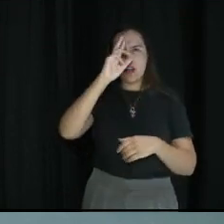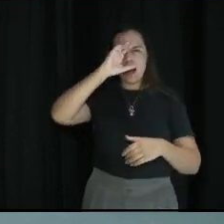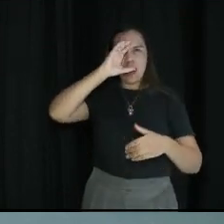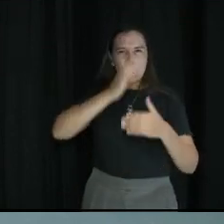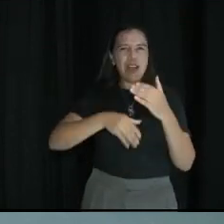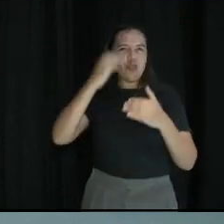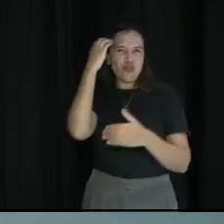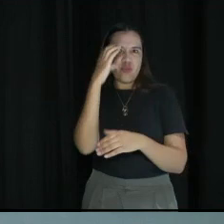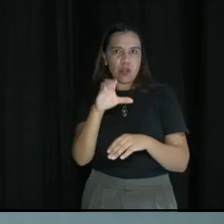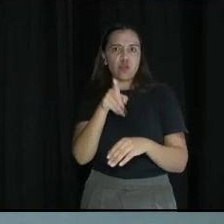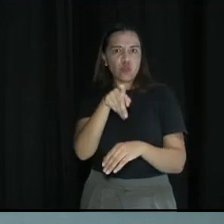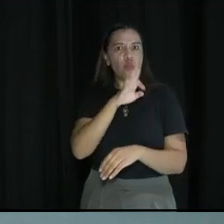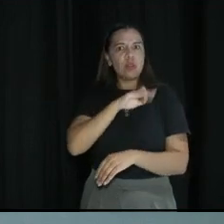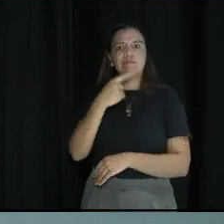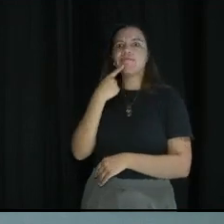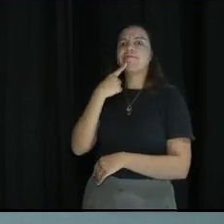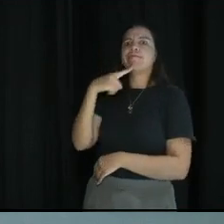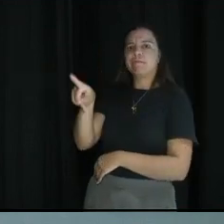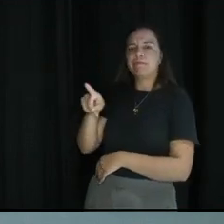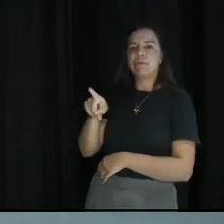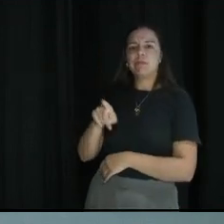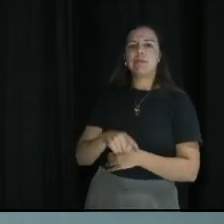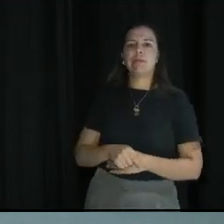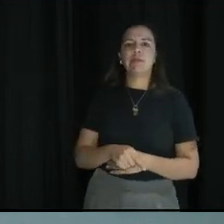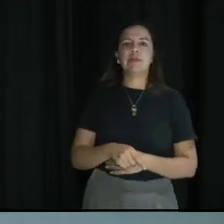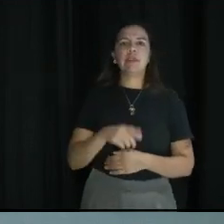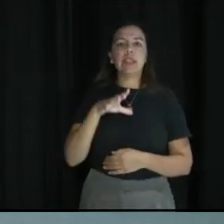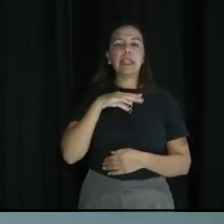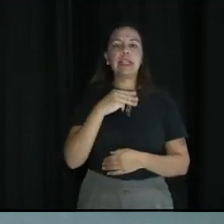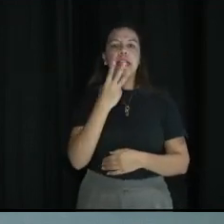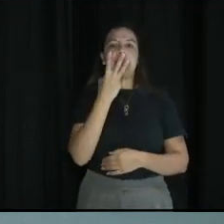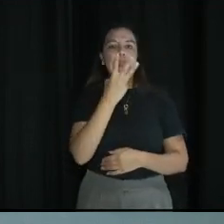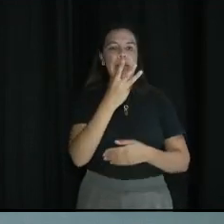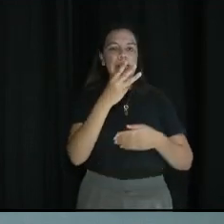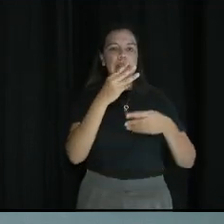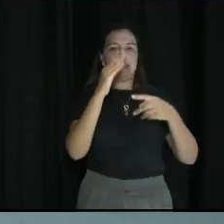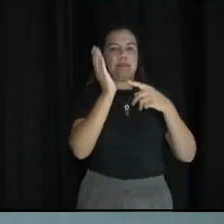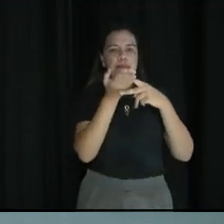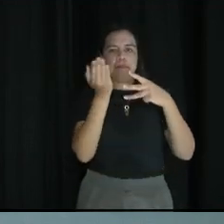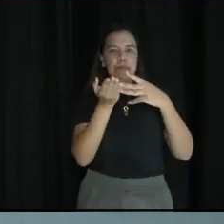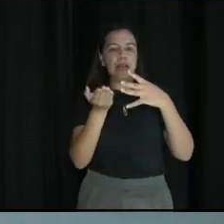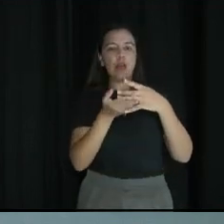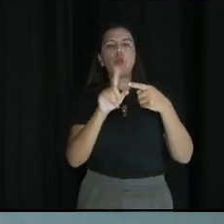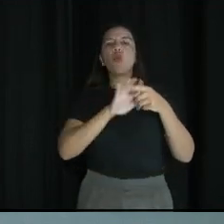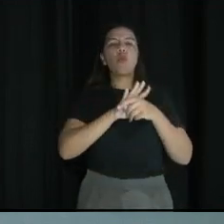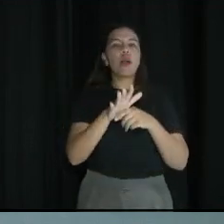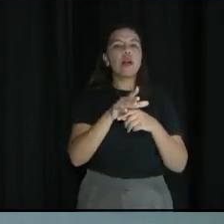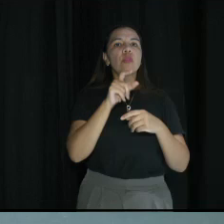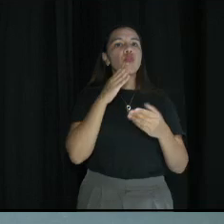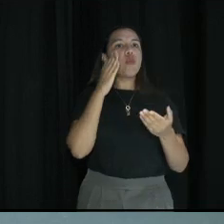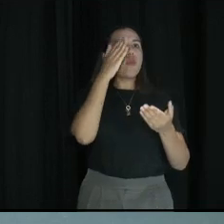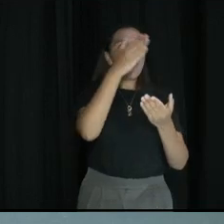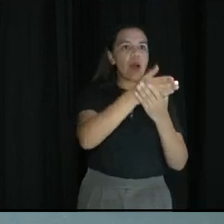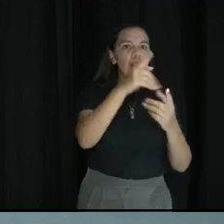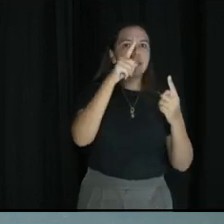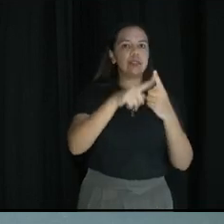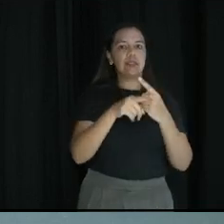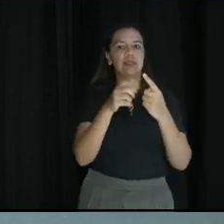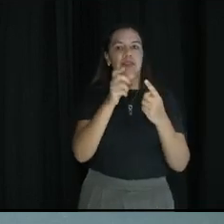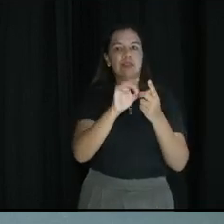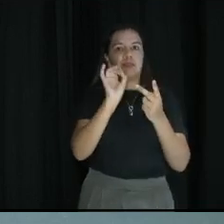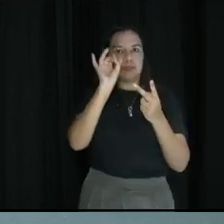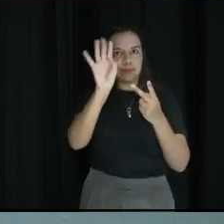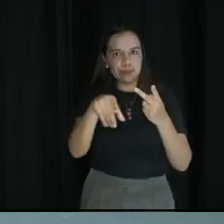pueden denunciar. Obviamente hay tres apartados para poder hacer su denuncia: presencial, en línea y de manera telefónica.